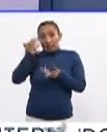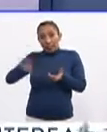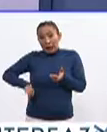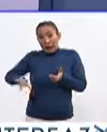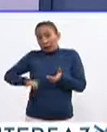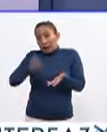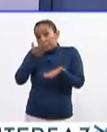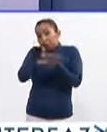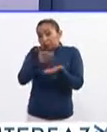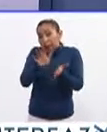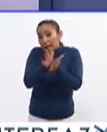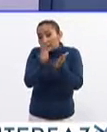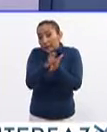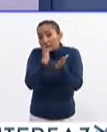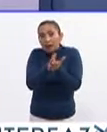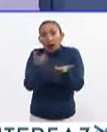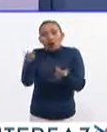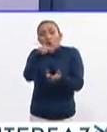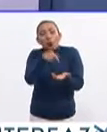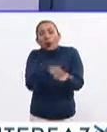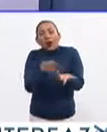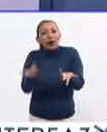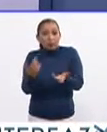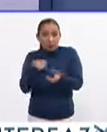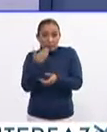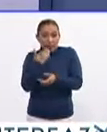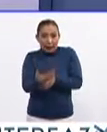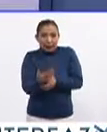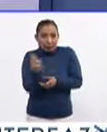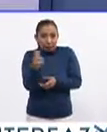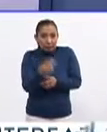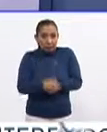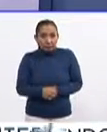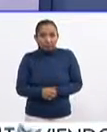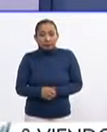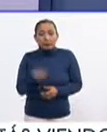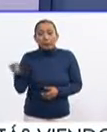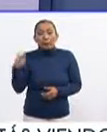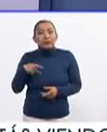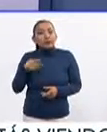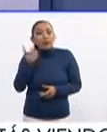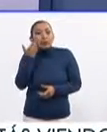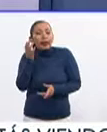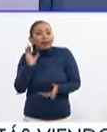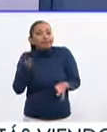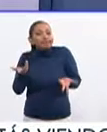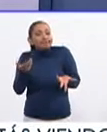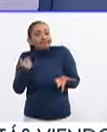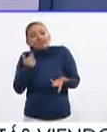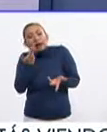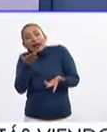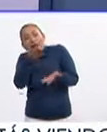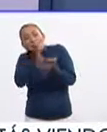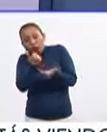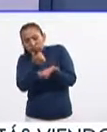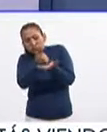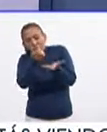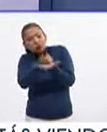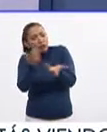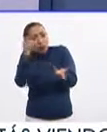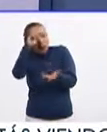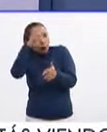muy probable que ante este tipo de espacios, que creo yo muy oportunos y necesarios, las personas buscan también involucrarse